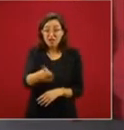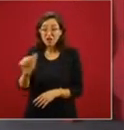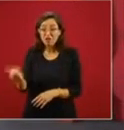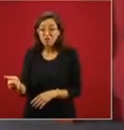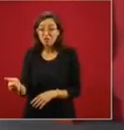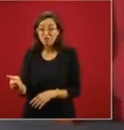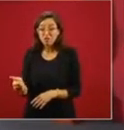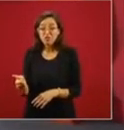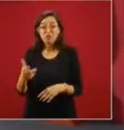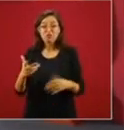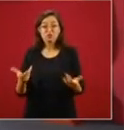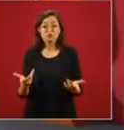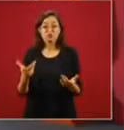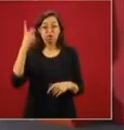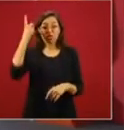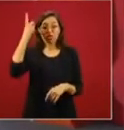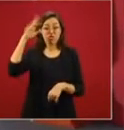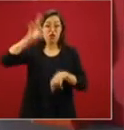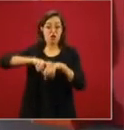su director,